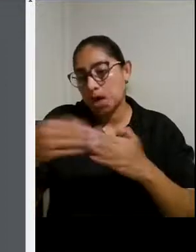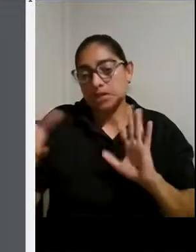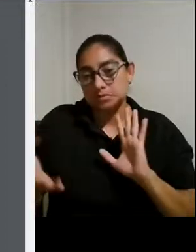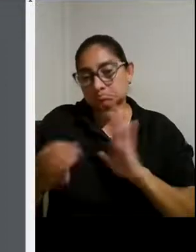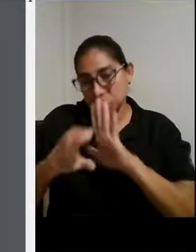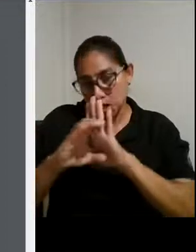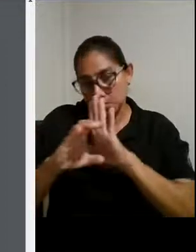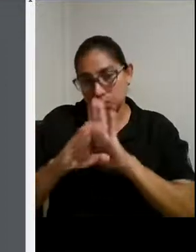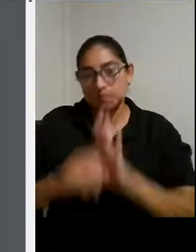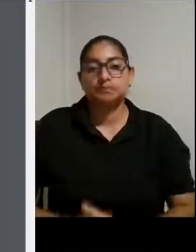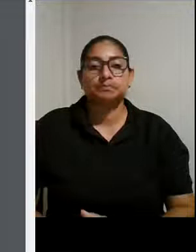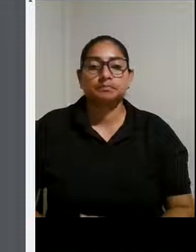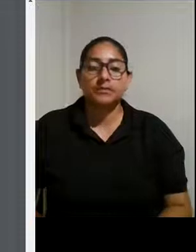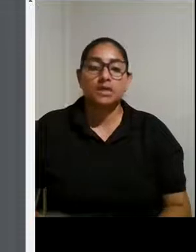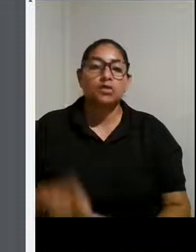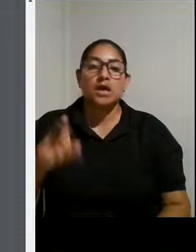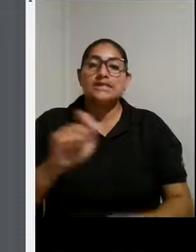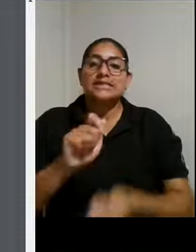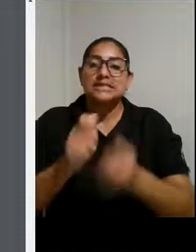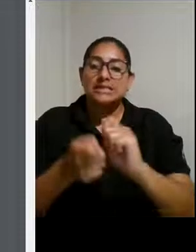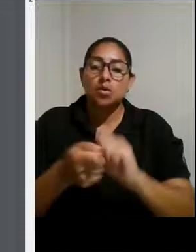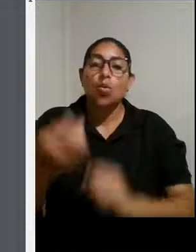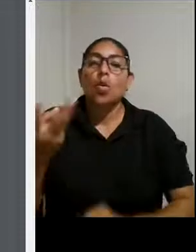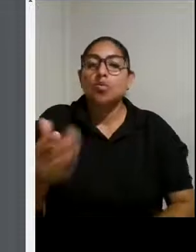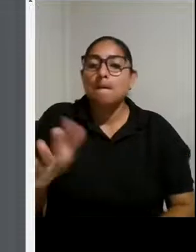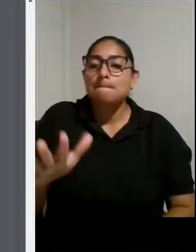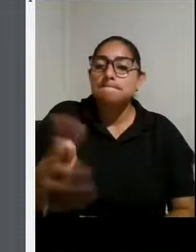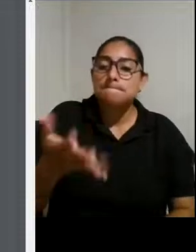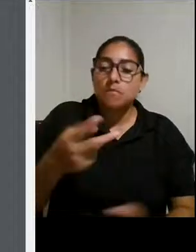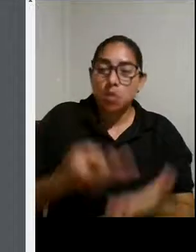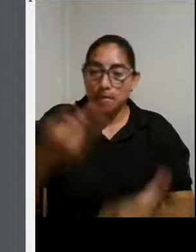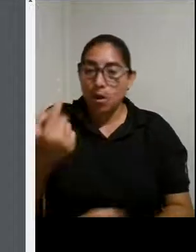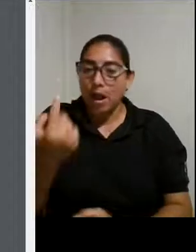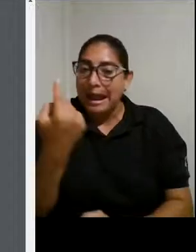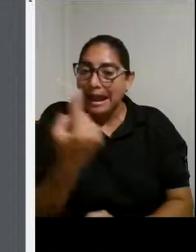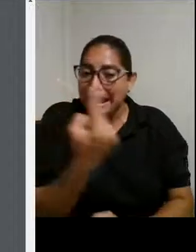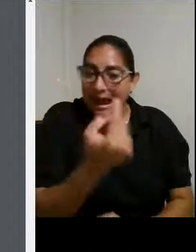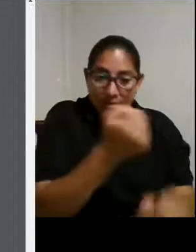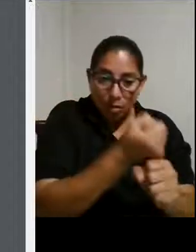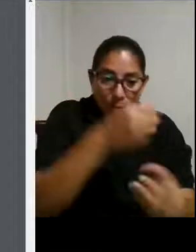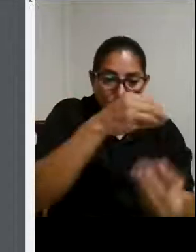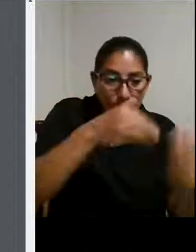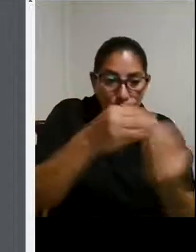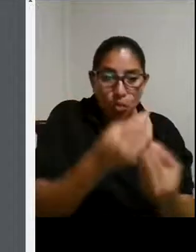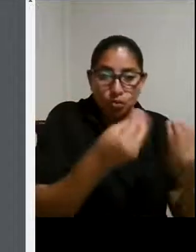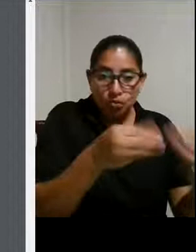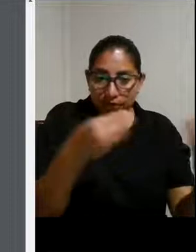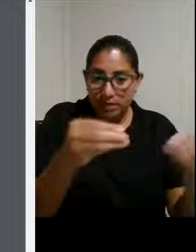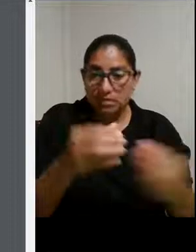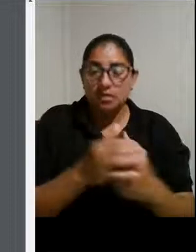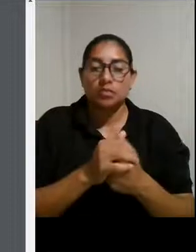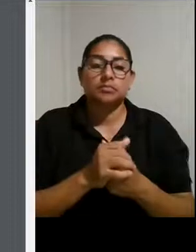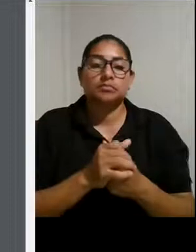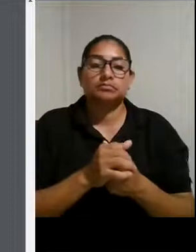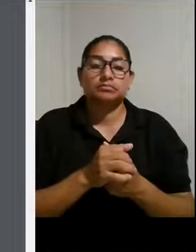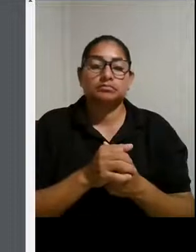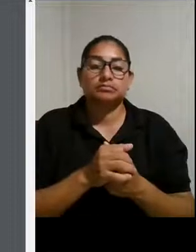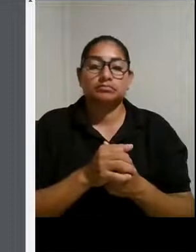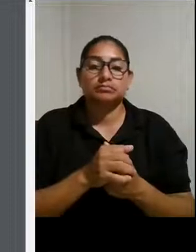¿verdad? Entonces, ese es el cambio promedio por cada unidad. Entonces, vean que es